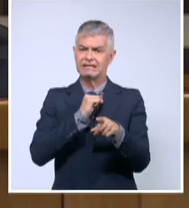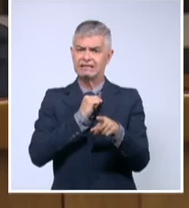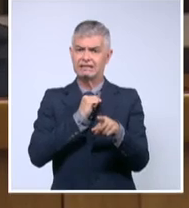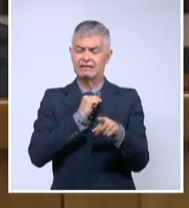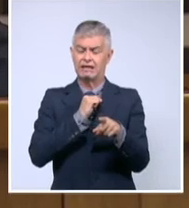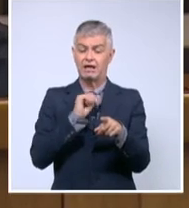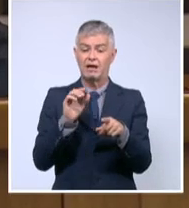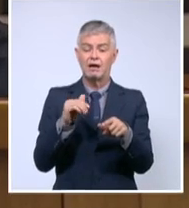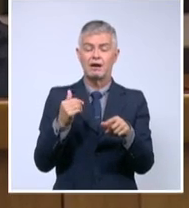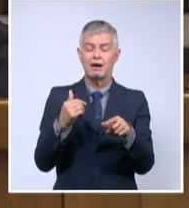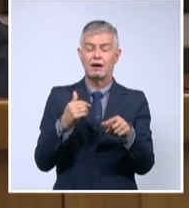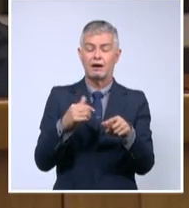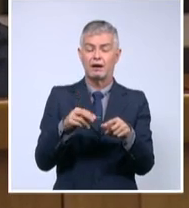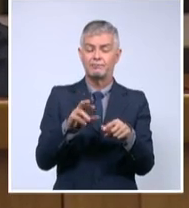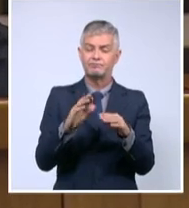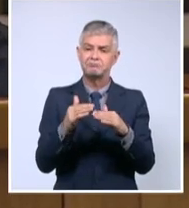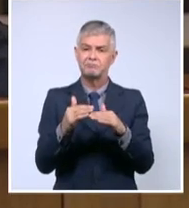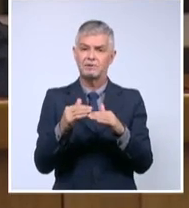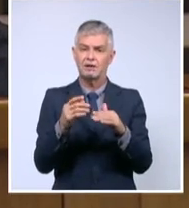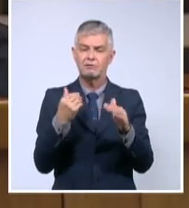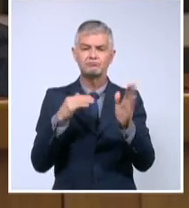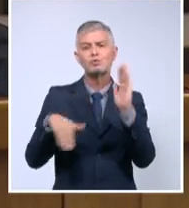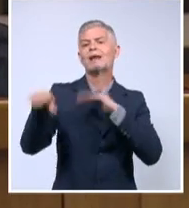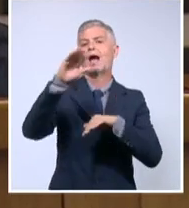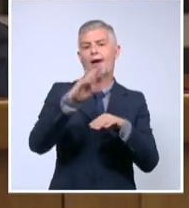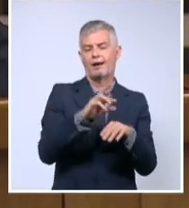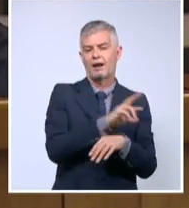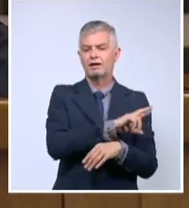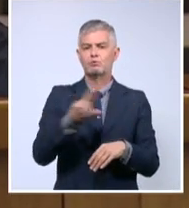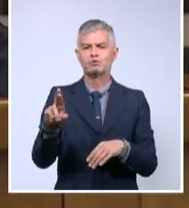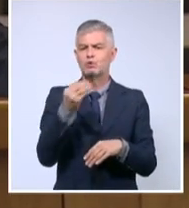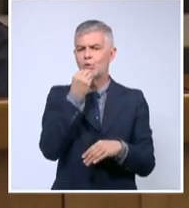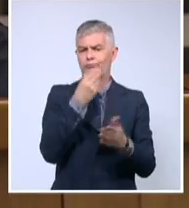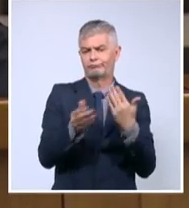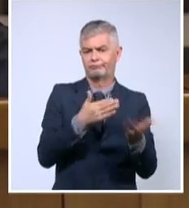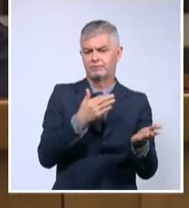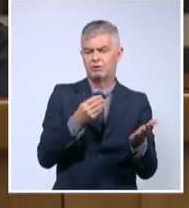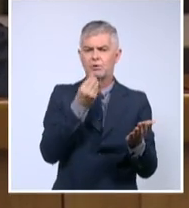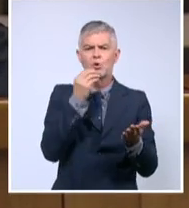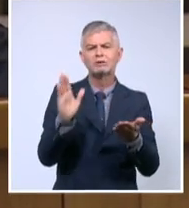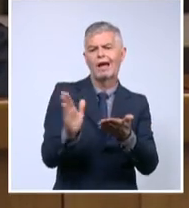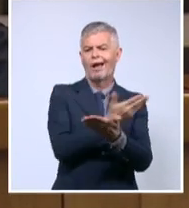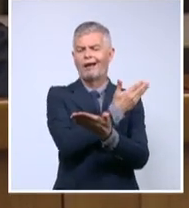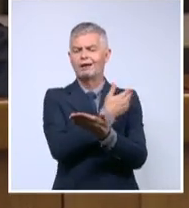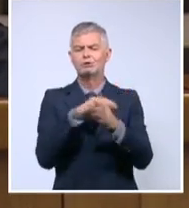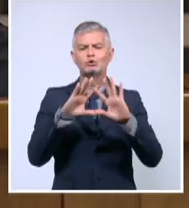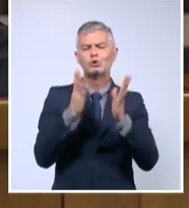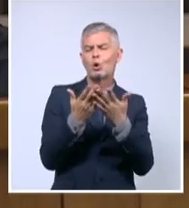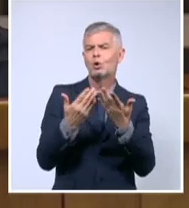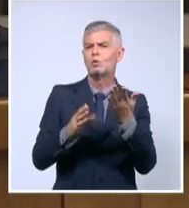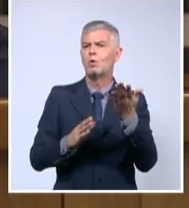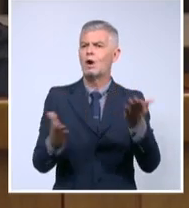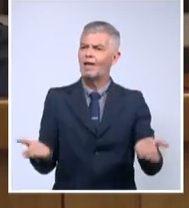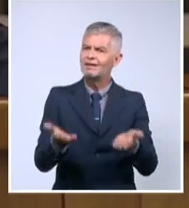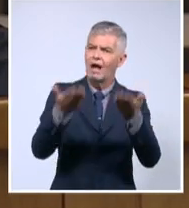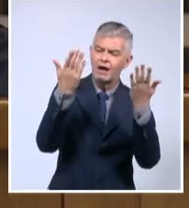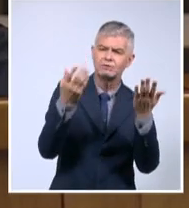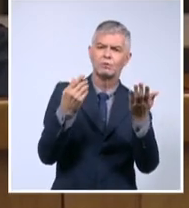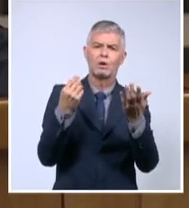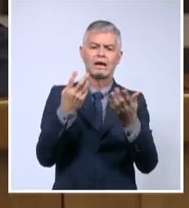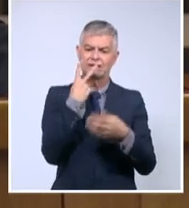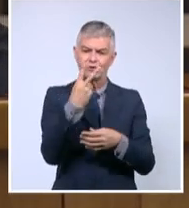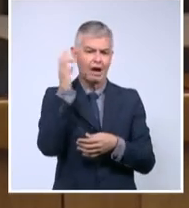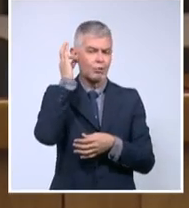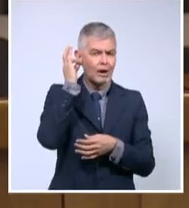la revolución, borrar más de 60 años de batalla por los derechos de la mujer y contra todo tipo de discriminación y abuso, contra